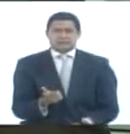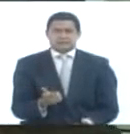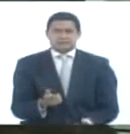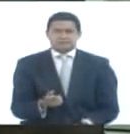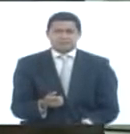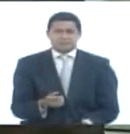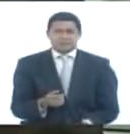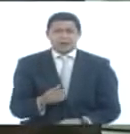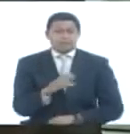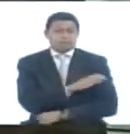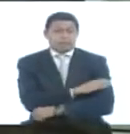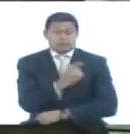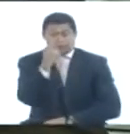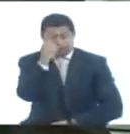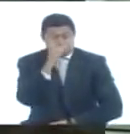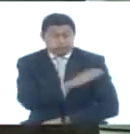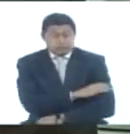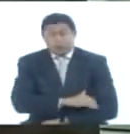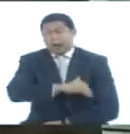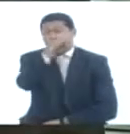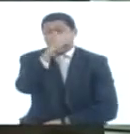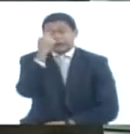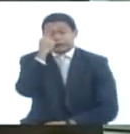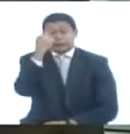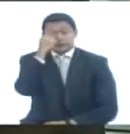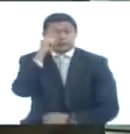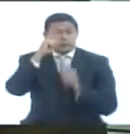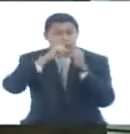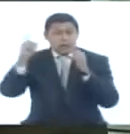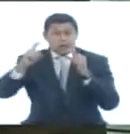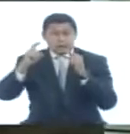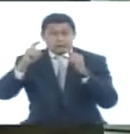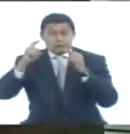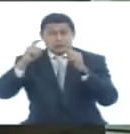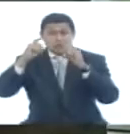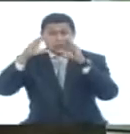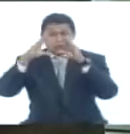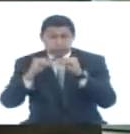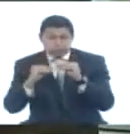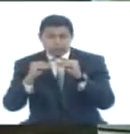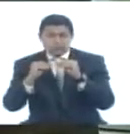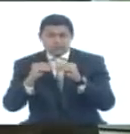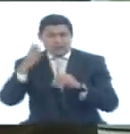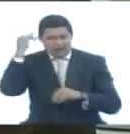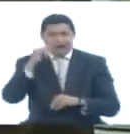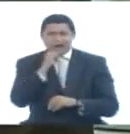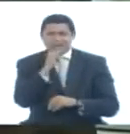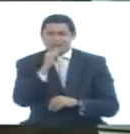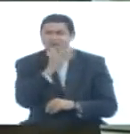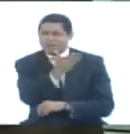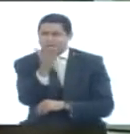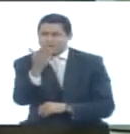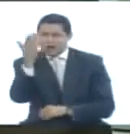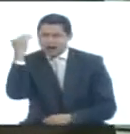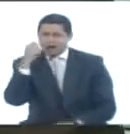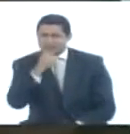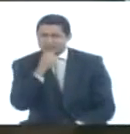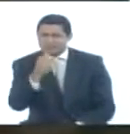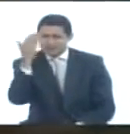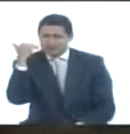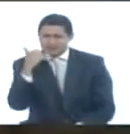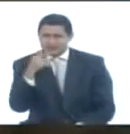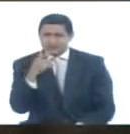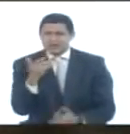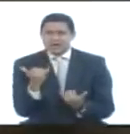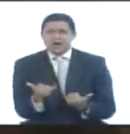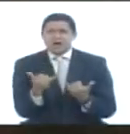es presión alta dentro del ojo que ataca el nervio óptico y destruye las fibras del nervio óptico. Sí, ya veíamos con el doctor Antonio en una de las entrevistas anteriores en